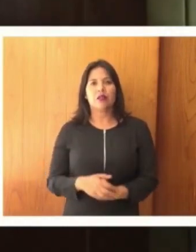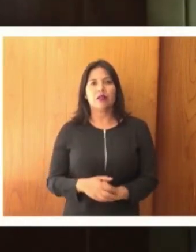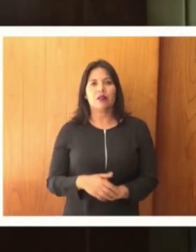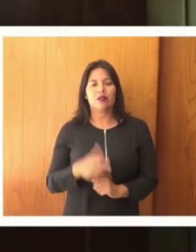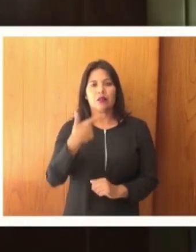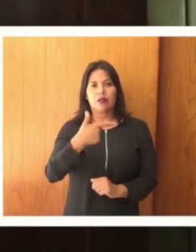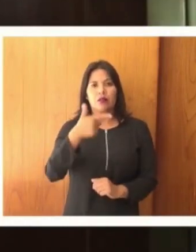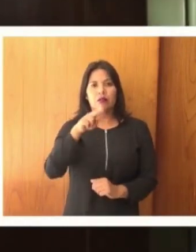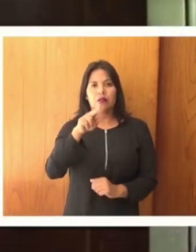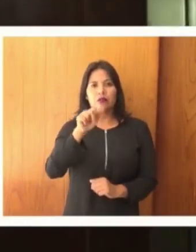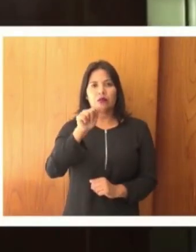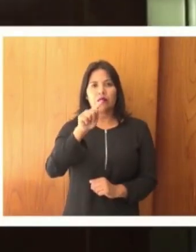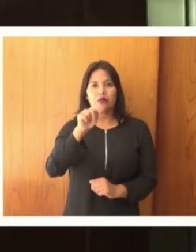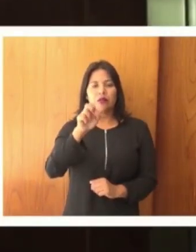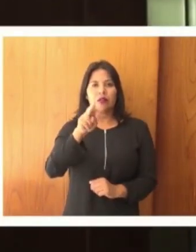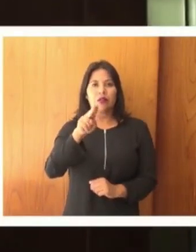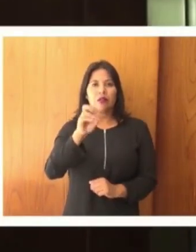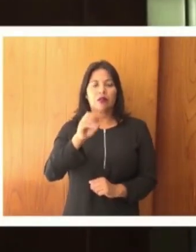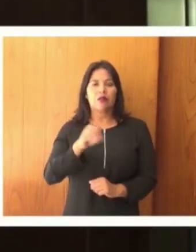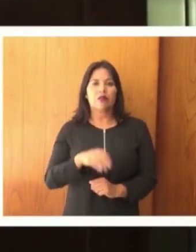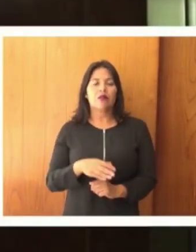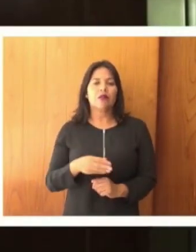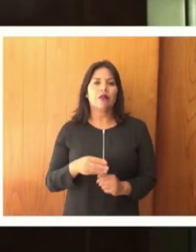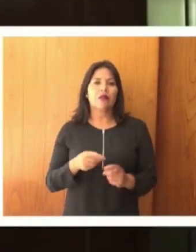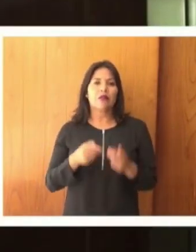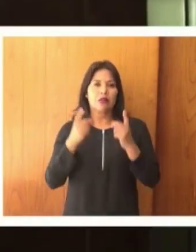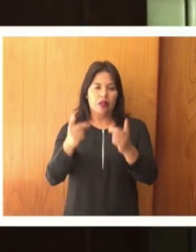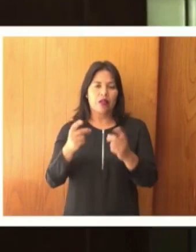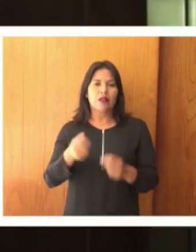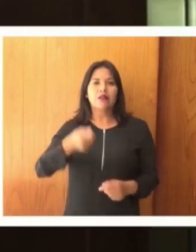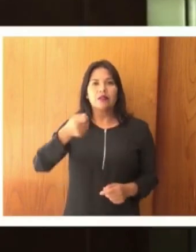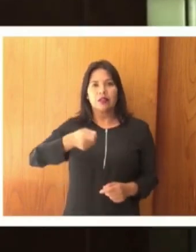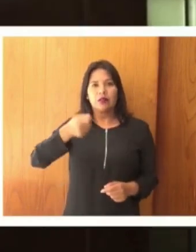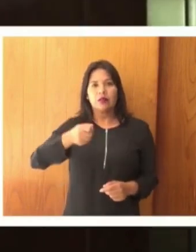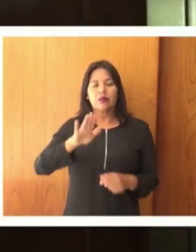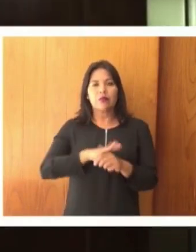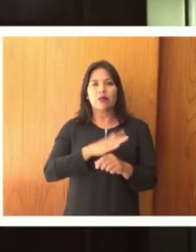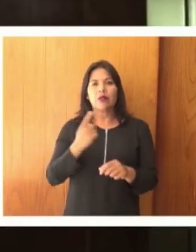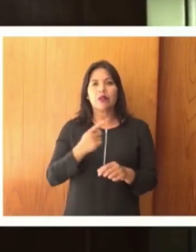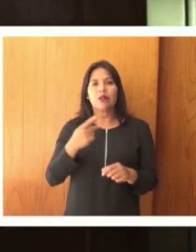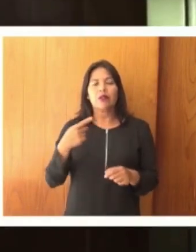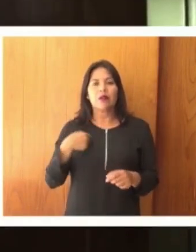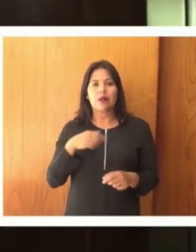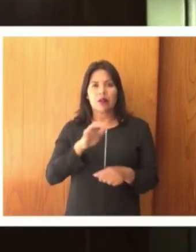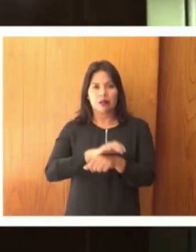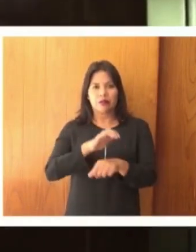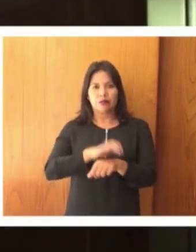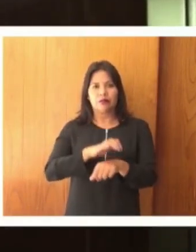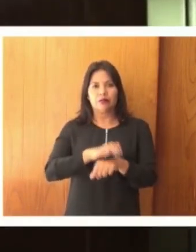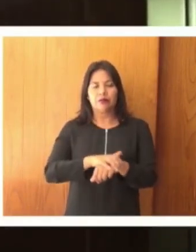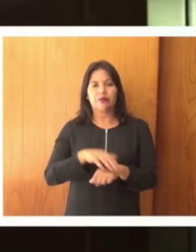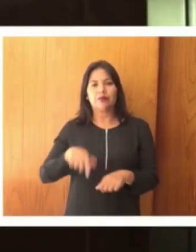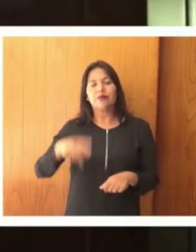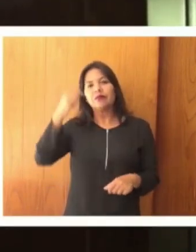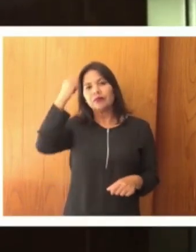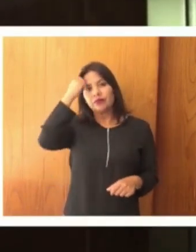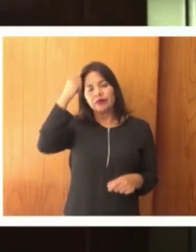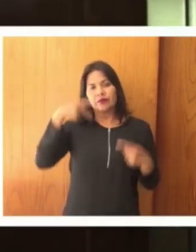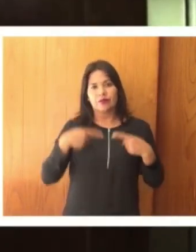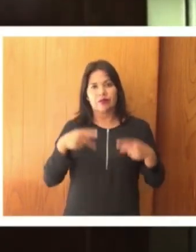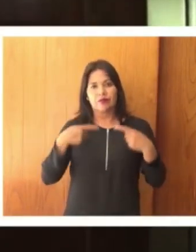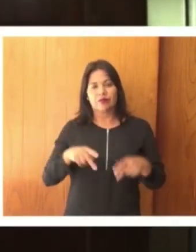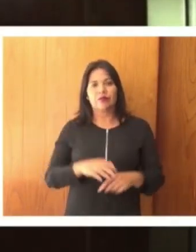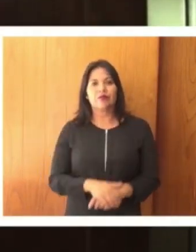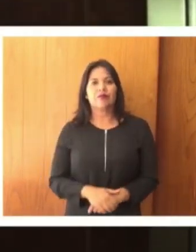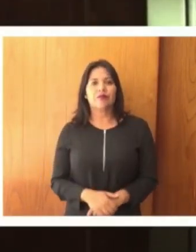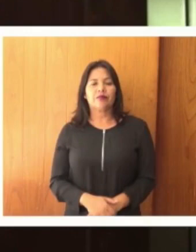Gustavo Parra, le mandamos un saludo porque es un buen amigo de los texcocanos y de algún